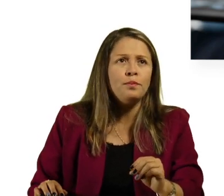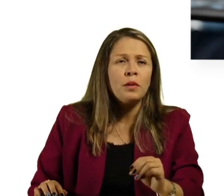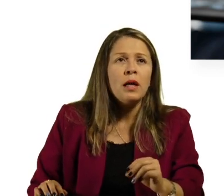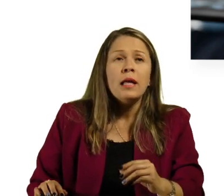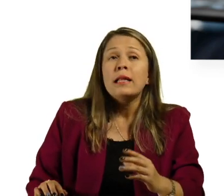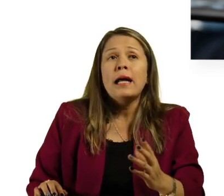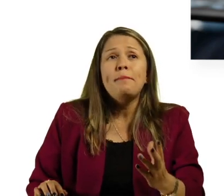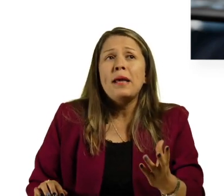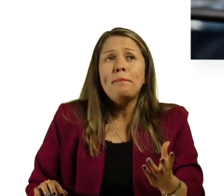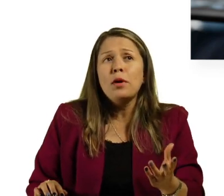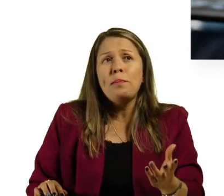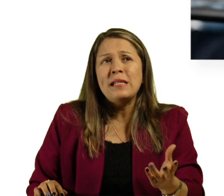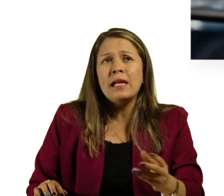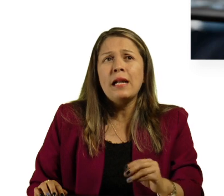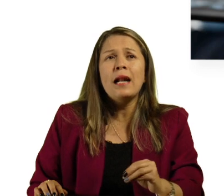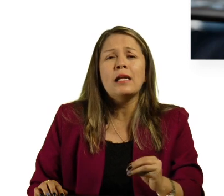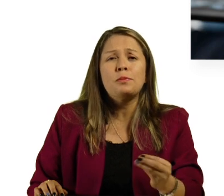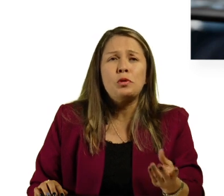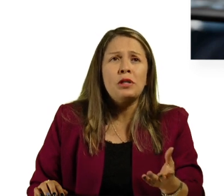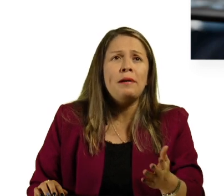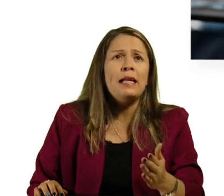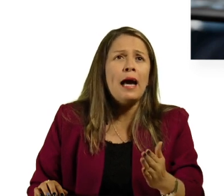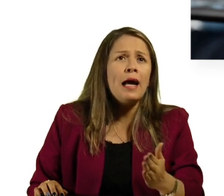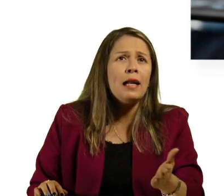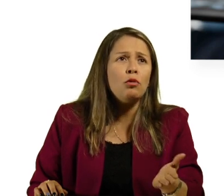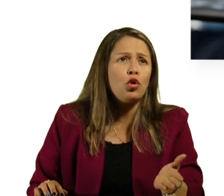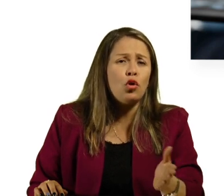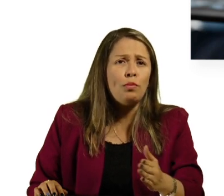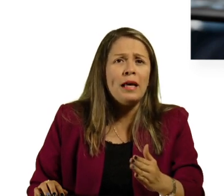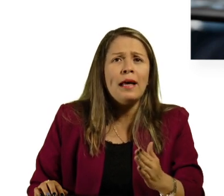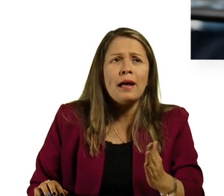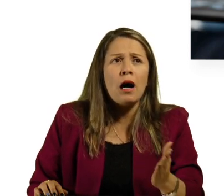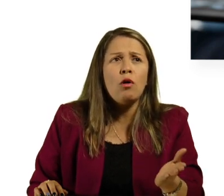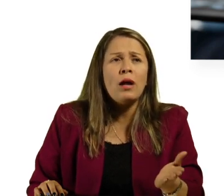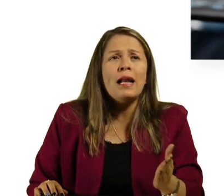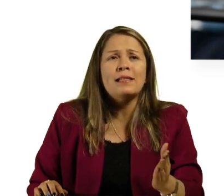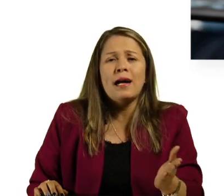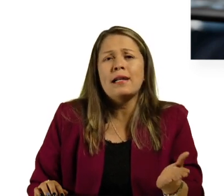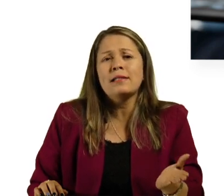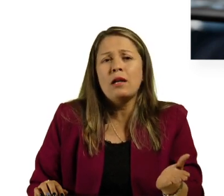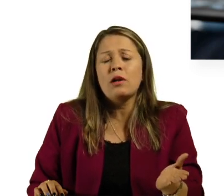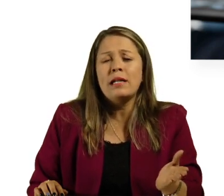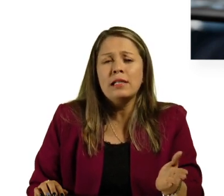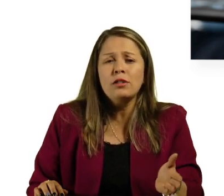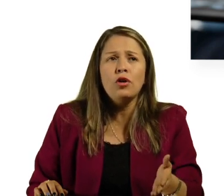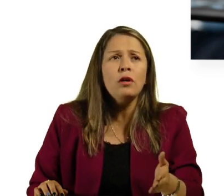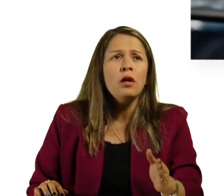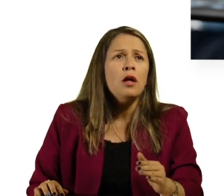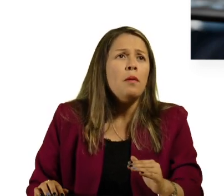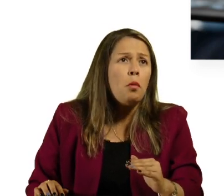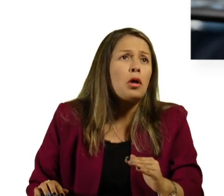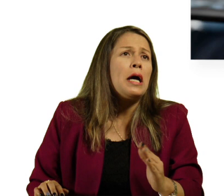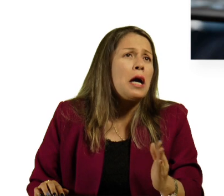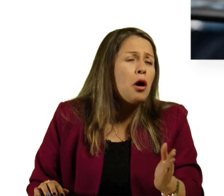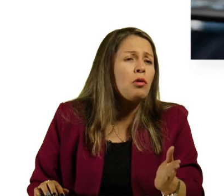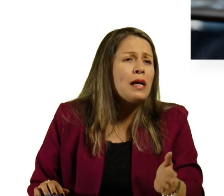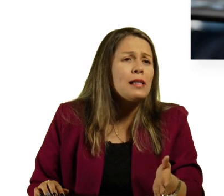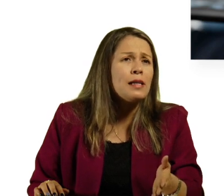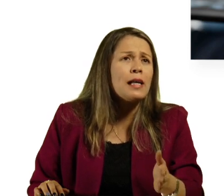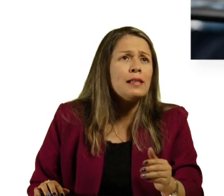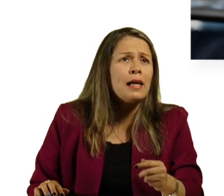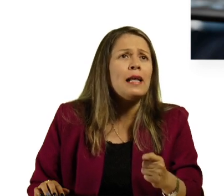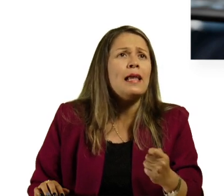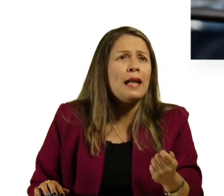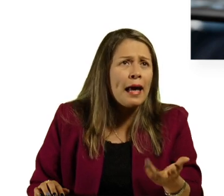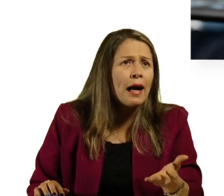humano. También propician la responsabilidad y la autonomía de cada una de las áreas de la organización, porque a cada una de